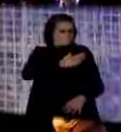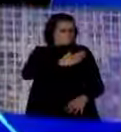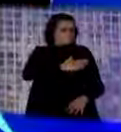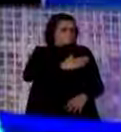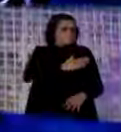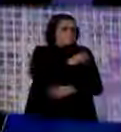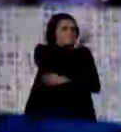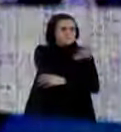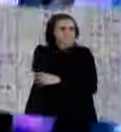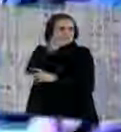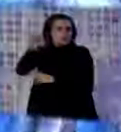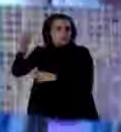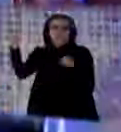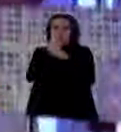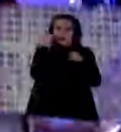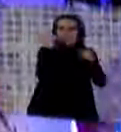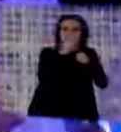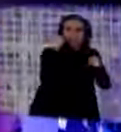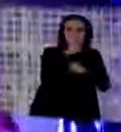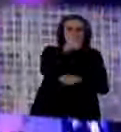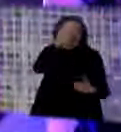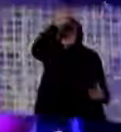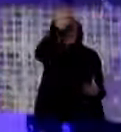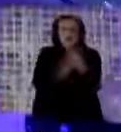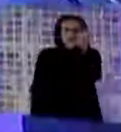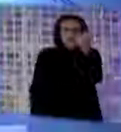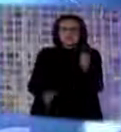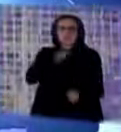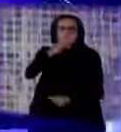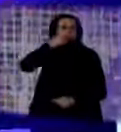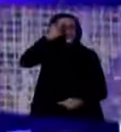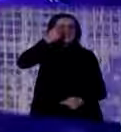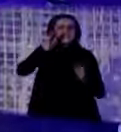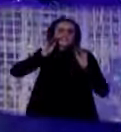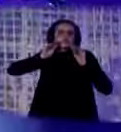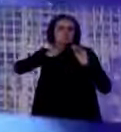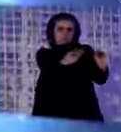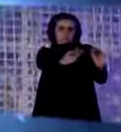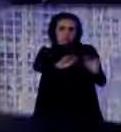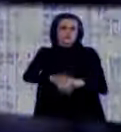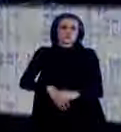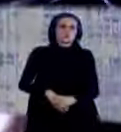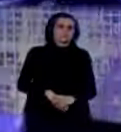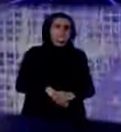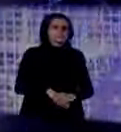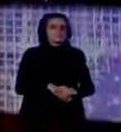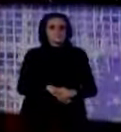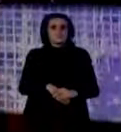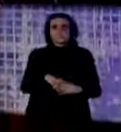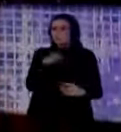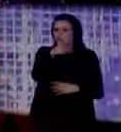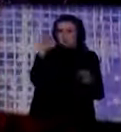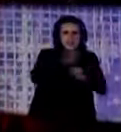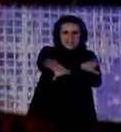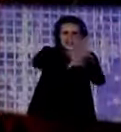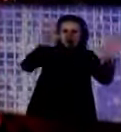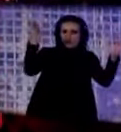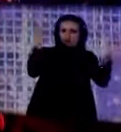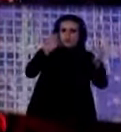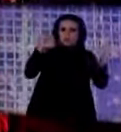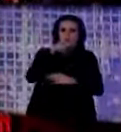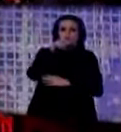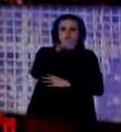gente personas ases a la que fallaste por tus intereses que te quede claro